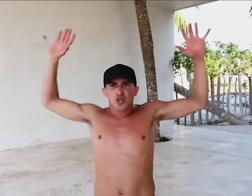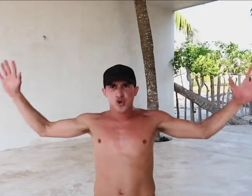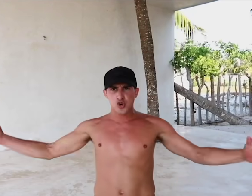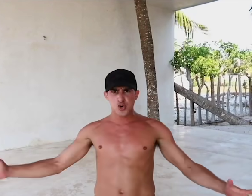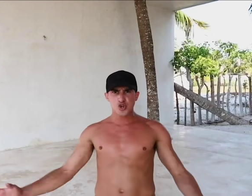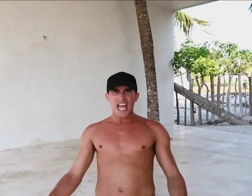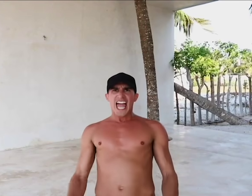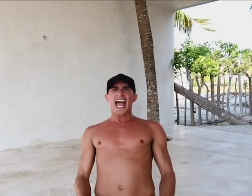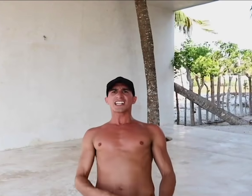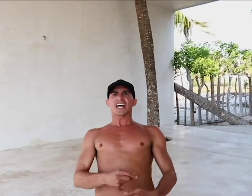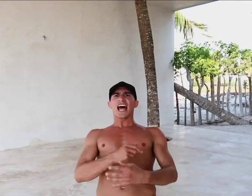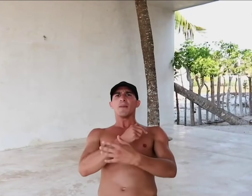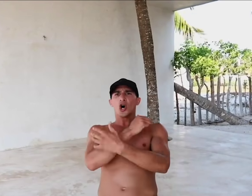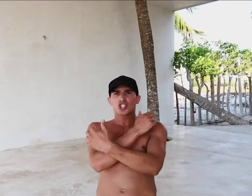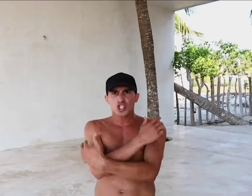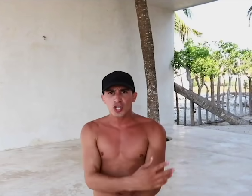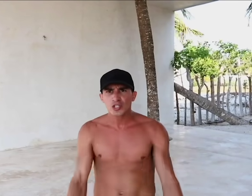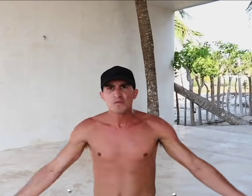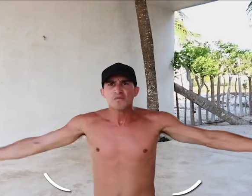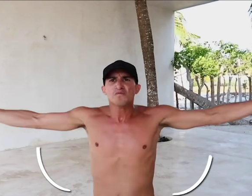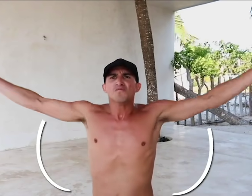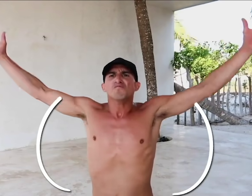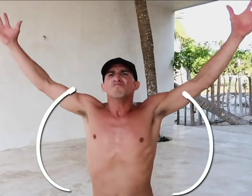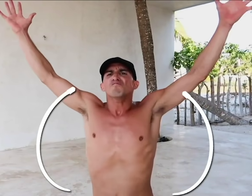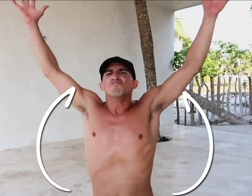¡Inhalamos! ¡Exhalamos!